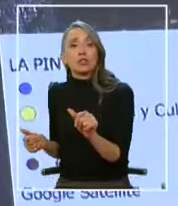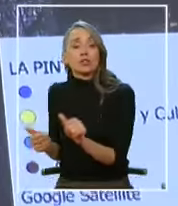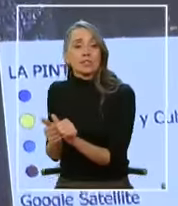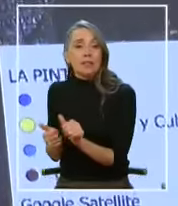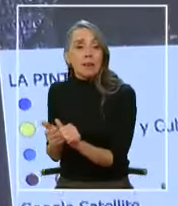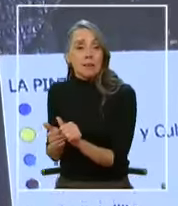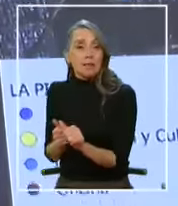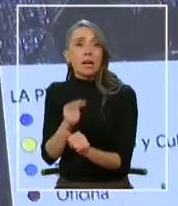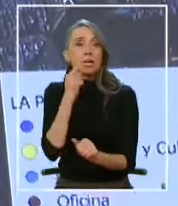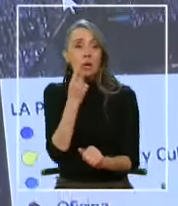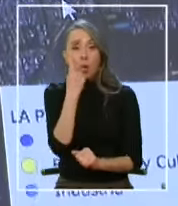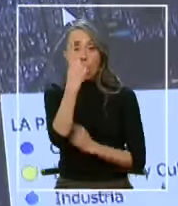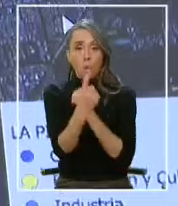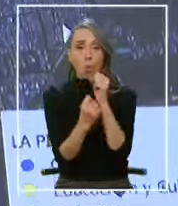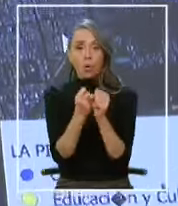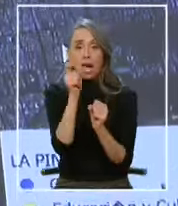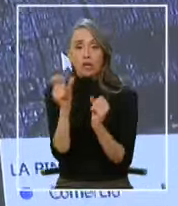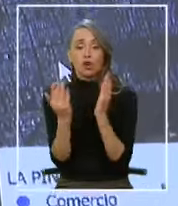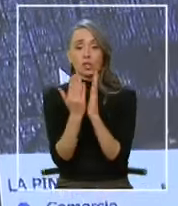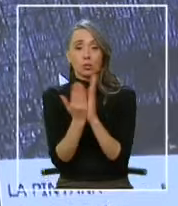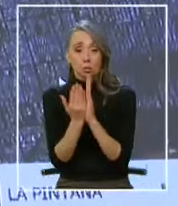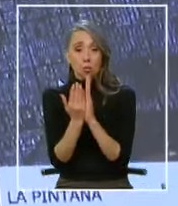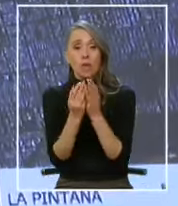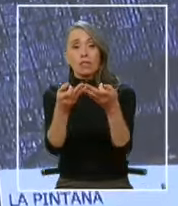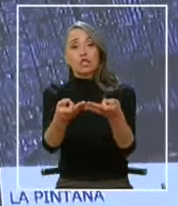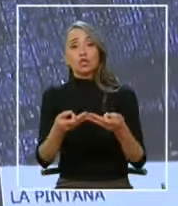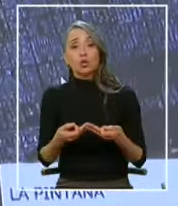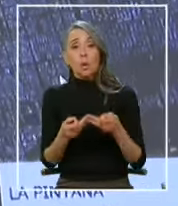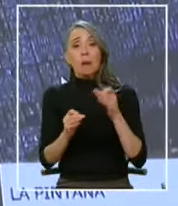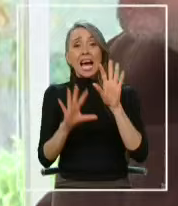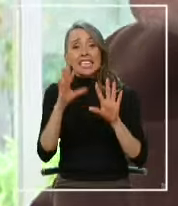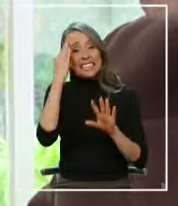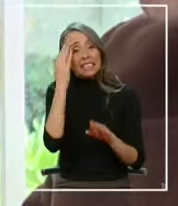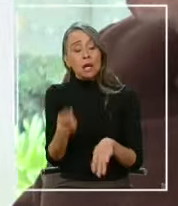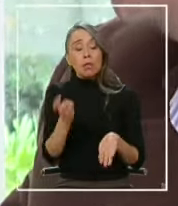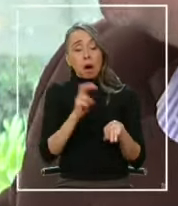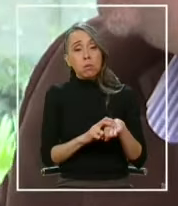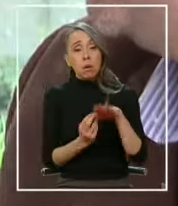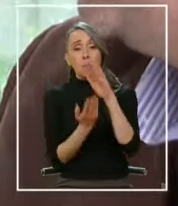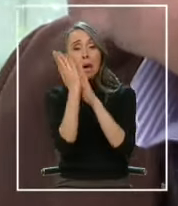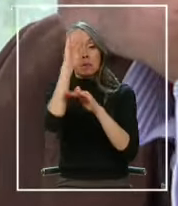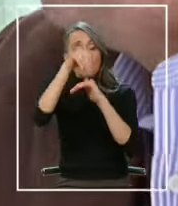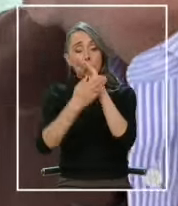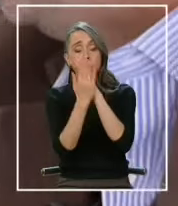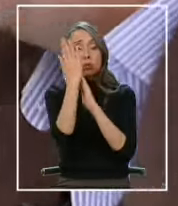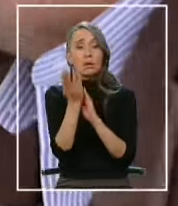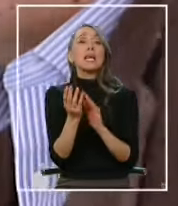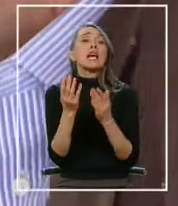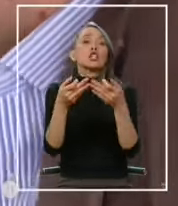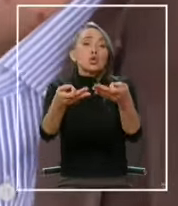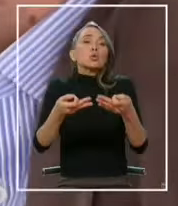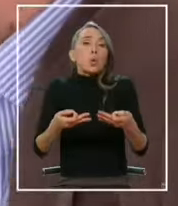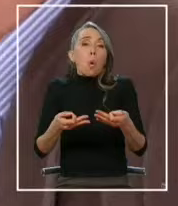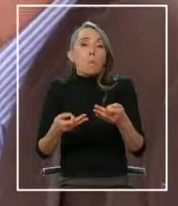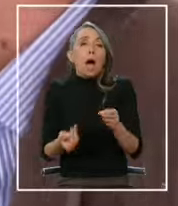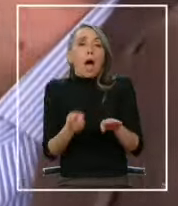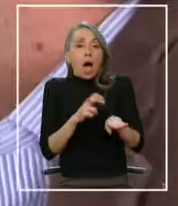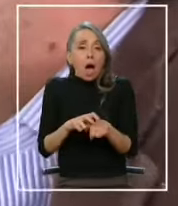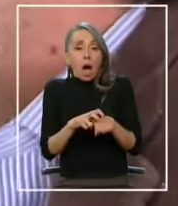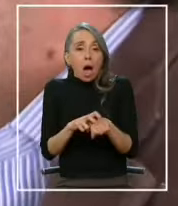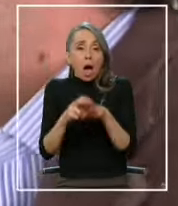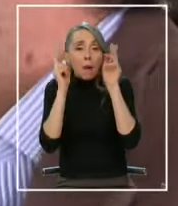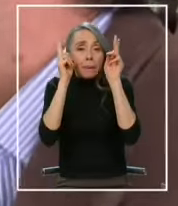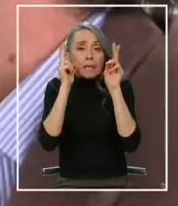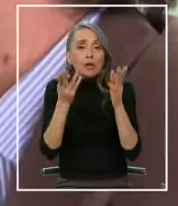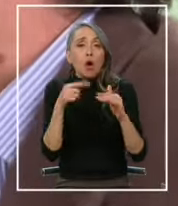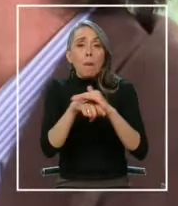Para el analista, en un año, un estudiante puede llegar a pasar 15 días completos a bordo del transporte público. ¿Y qué es lo primero